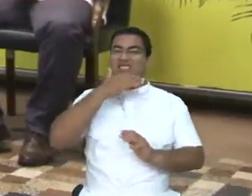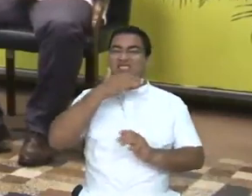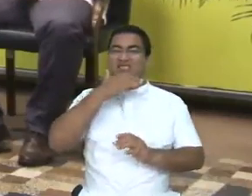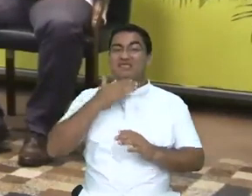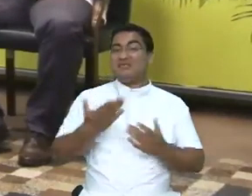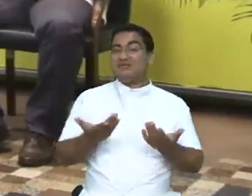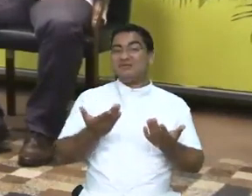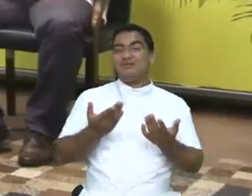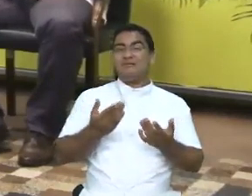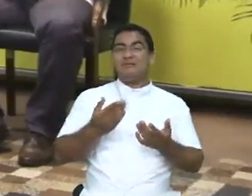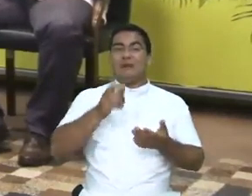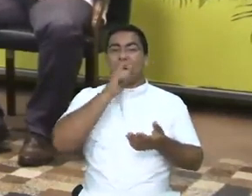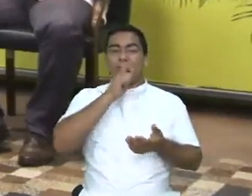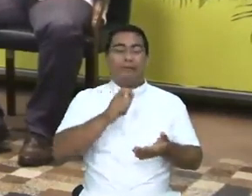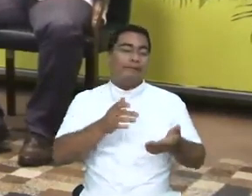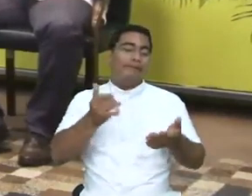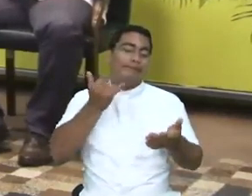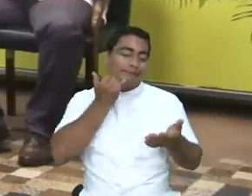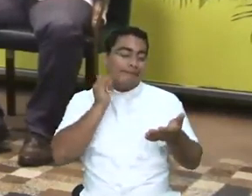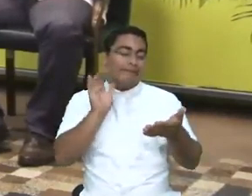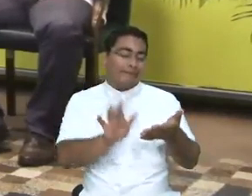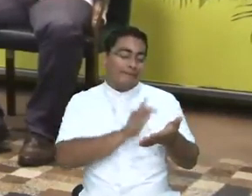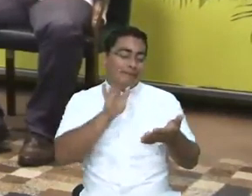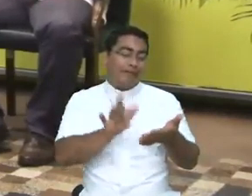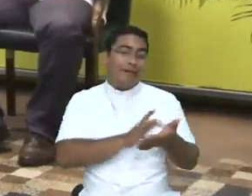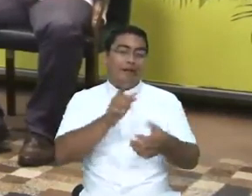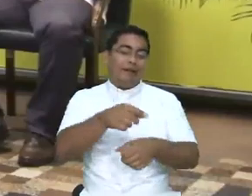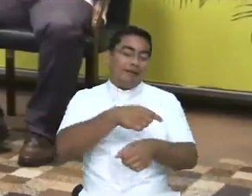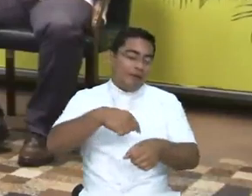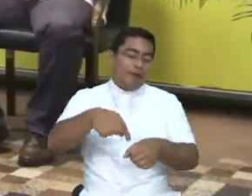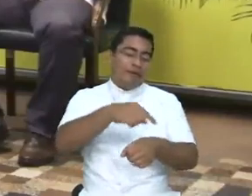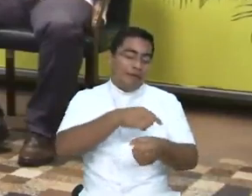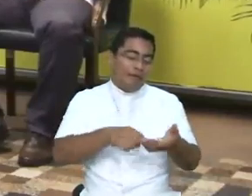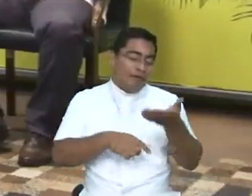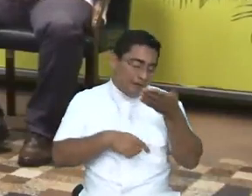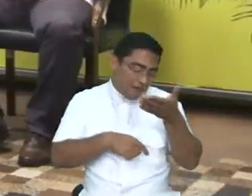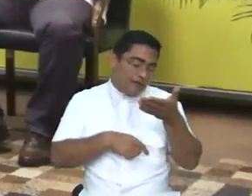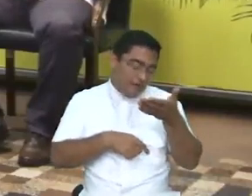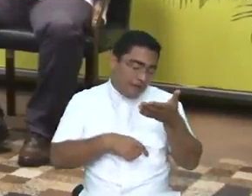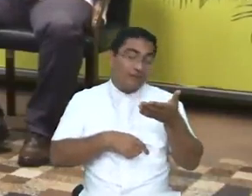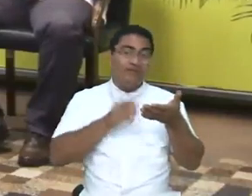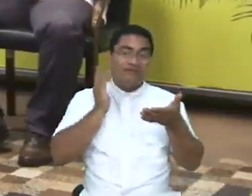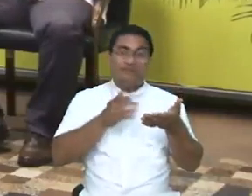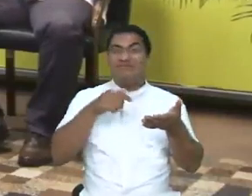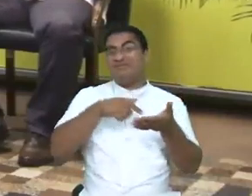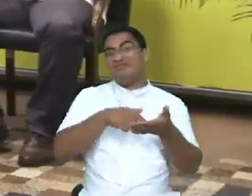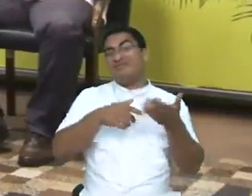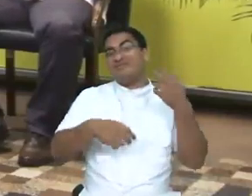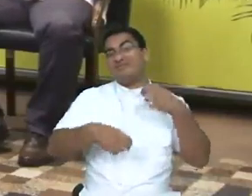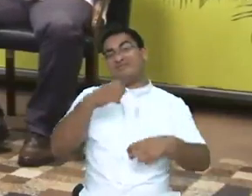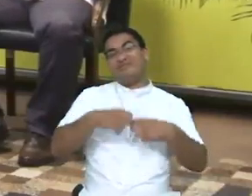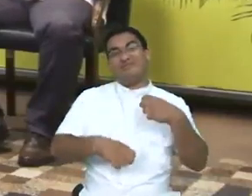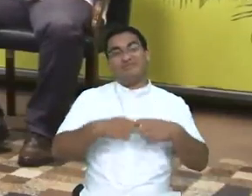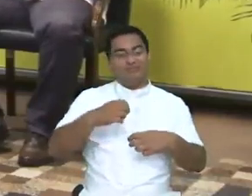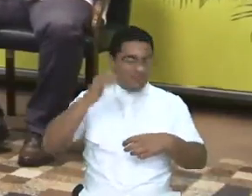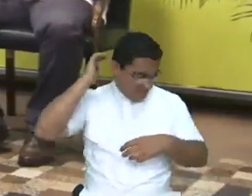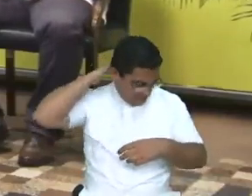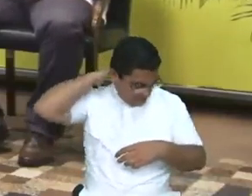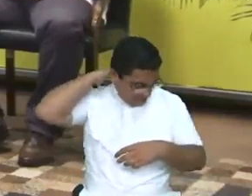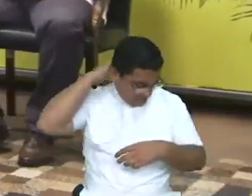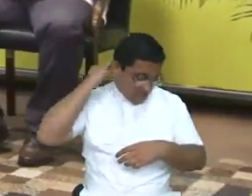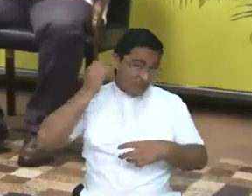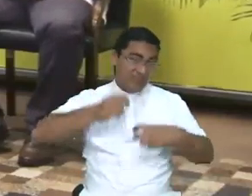Pero eso es porque pasan más de 2 horas inclinados viendo un celular. Entonces en eso pues se ha hecho mucho